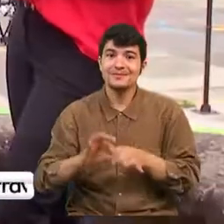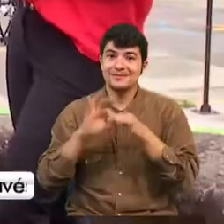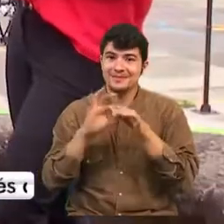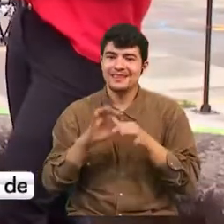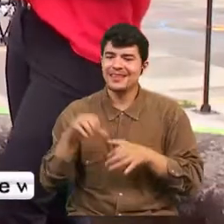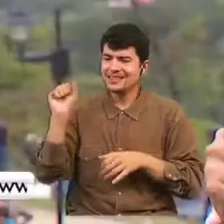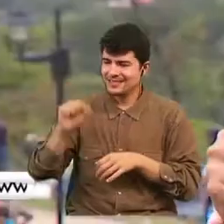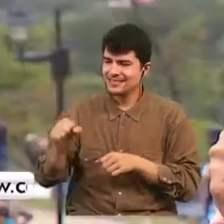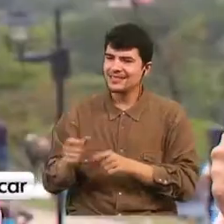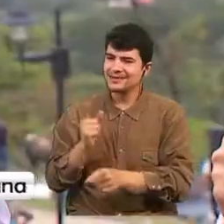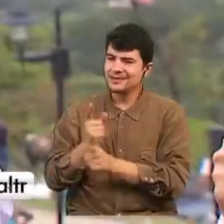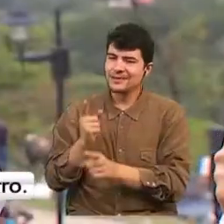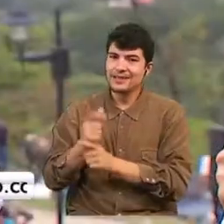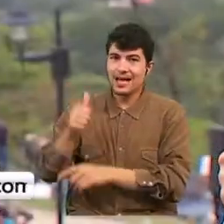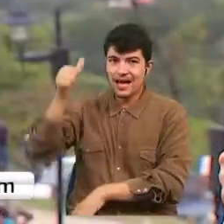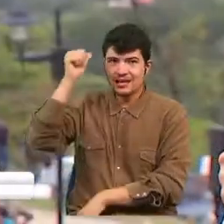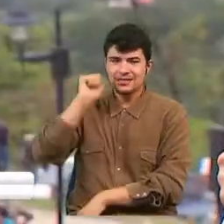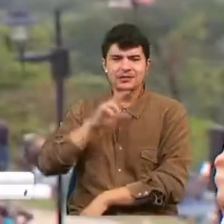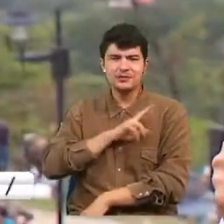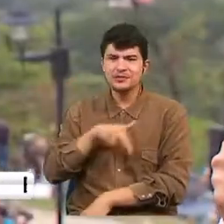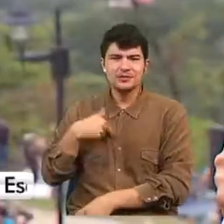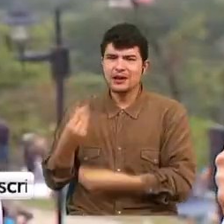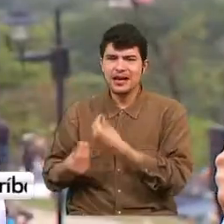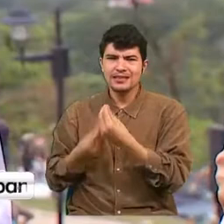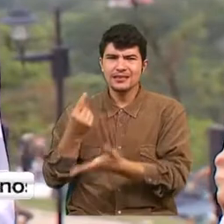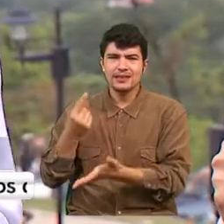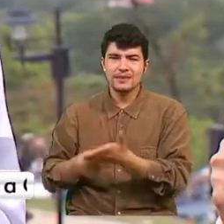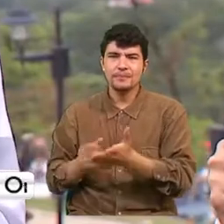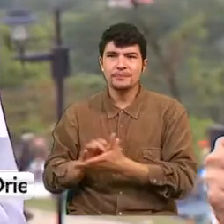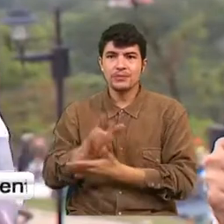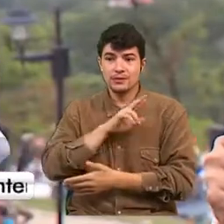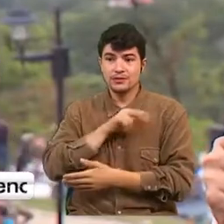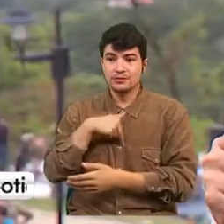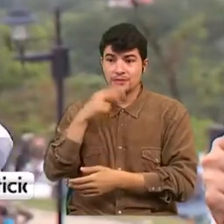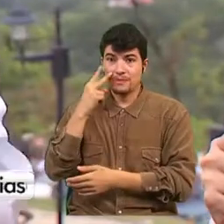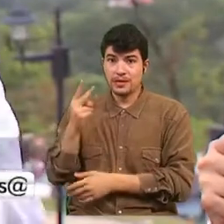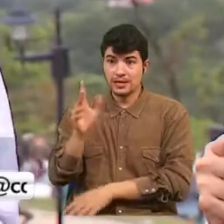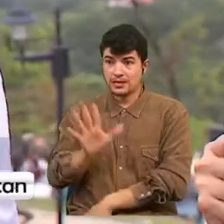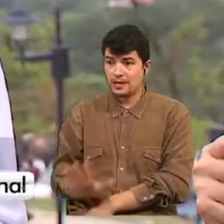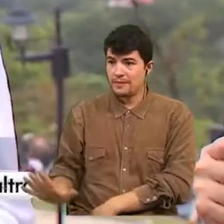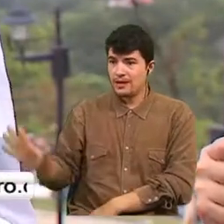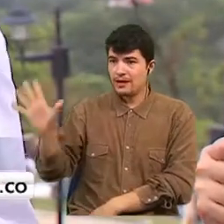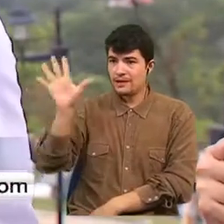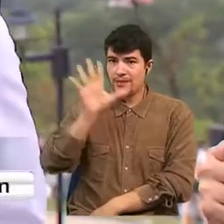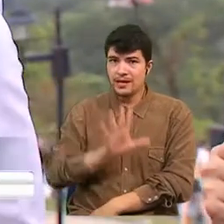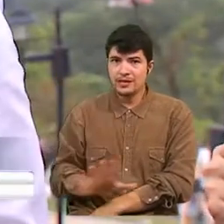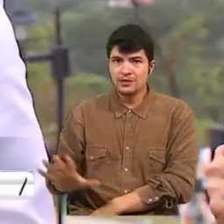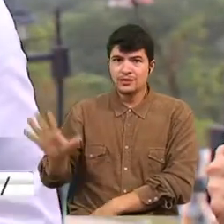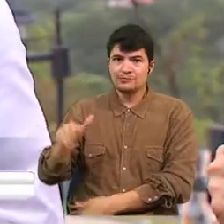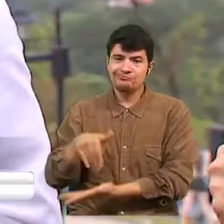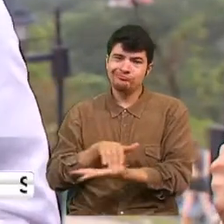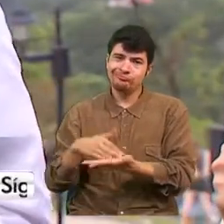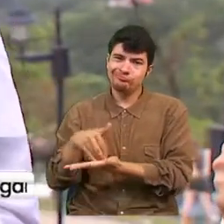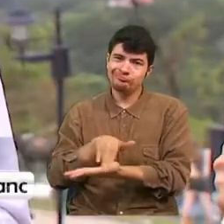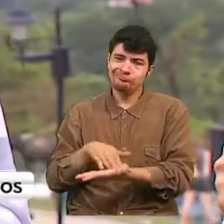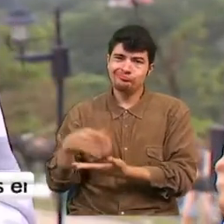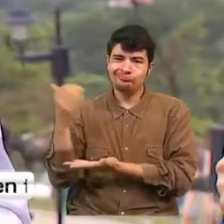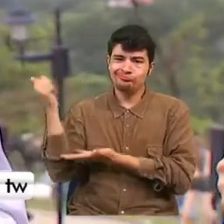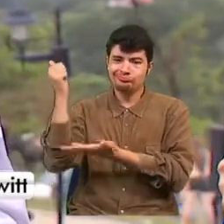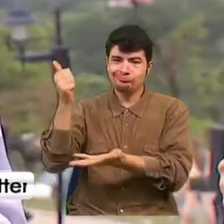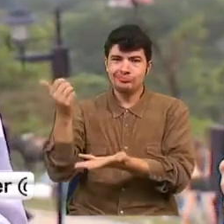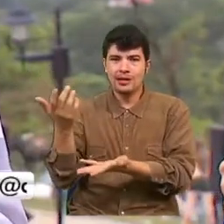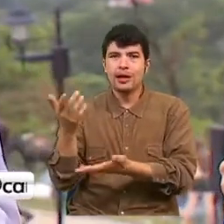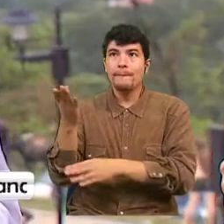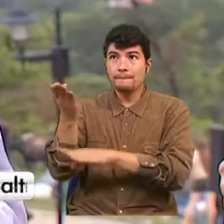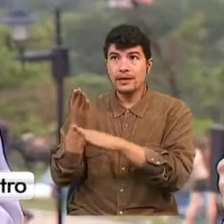John. Miren, ayer nosotros qué hacemos, como encontramos un departamento con, digamos, que una precariedad en recursos, pedimos la